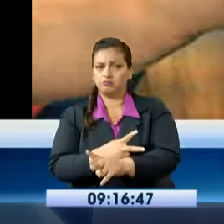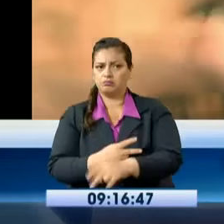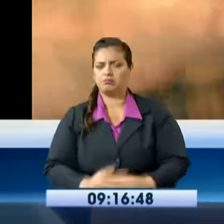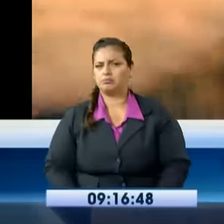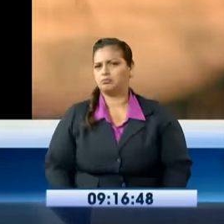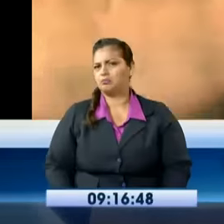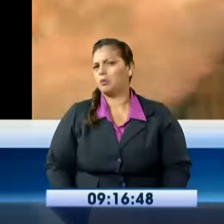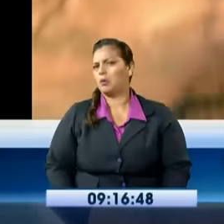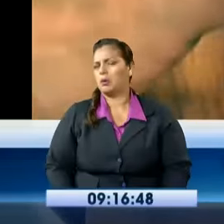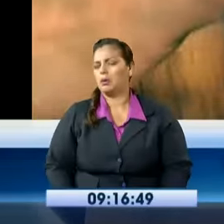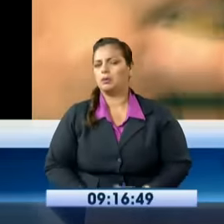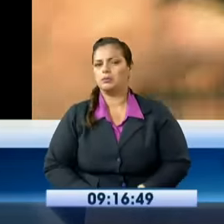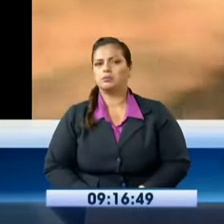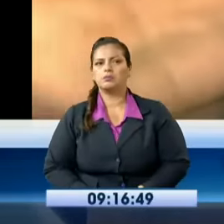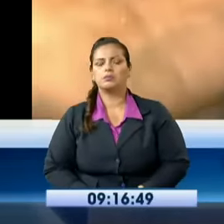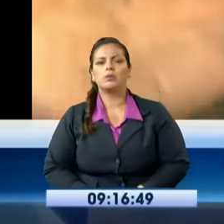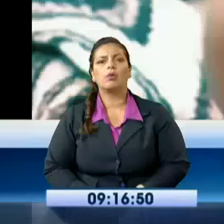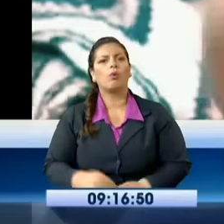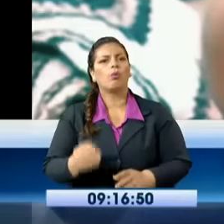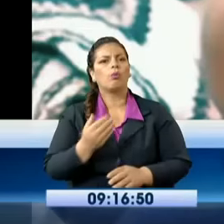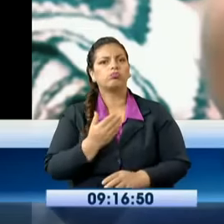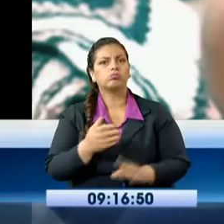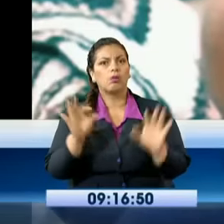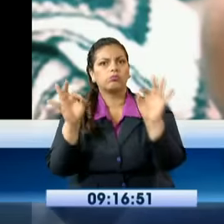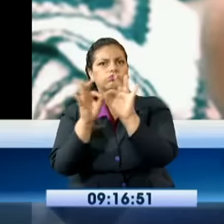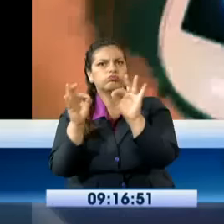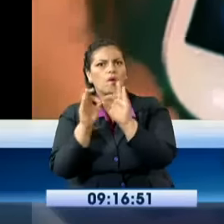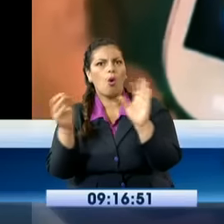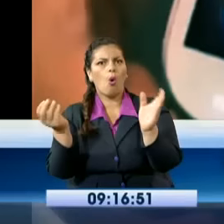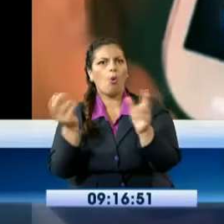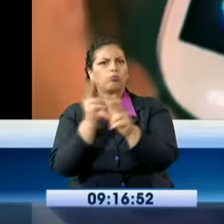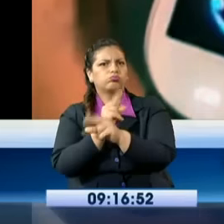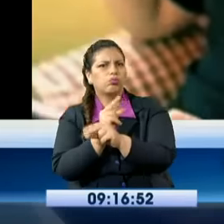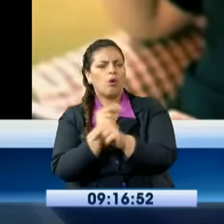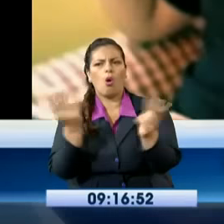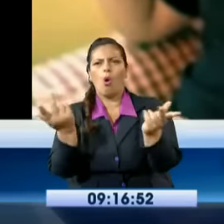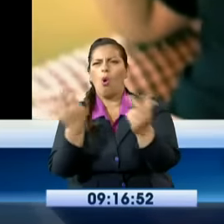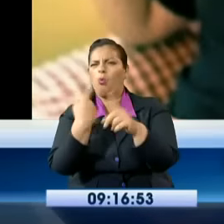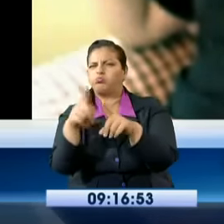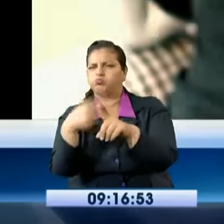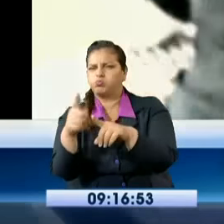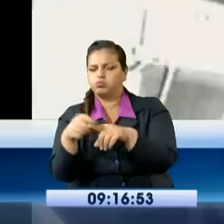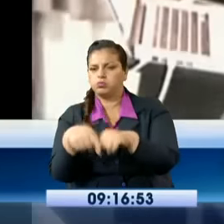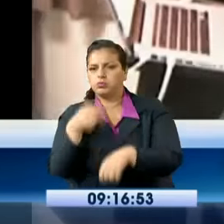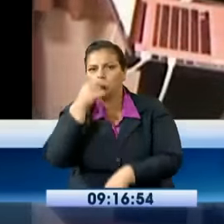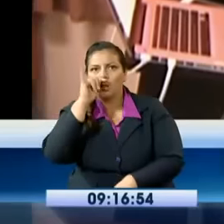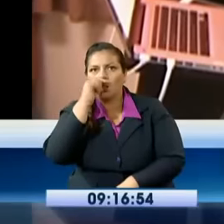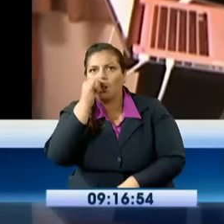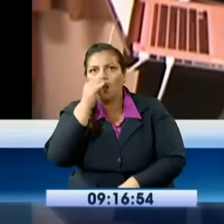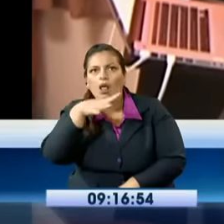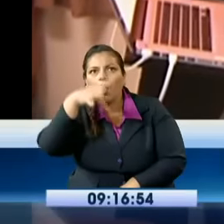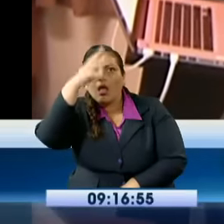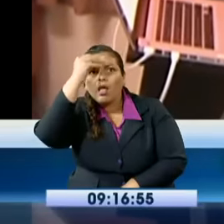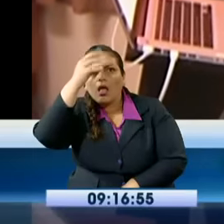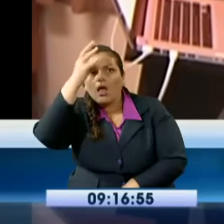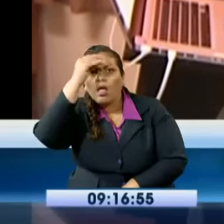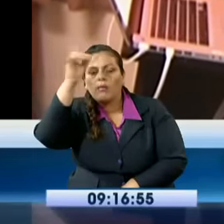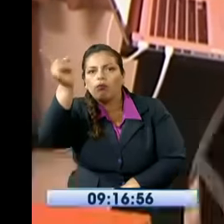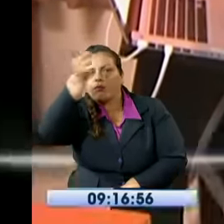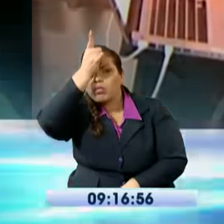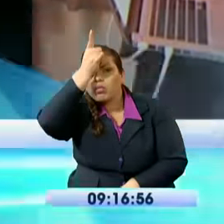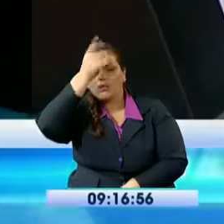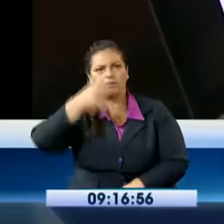redes sociales, portales o sitios web, los chicos están expuestos a todo. Para ello, este experto en temas